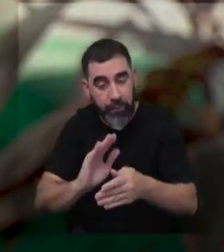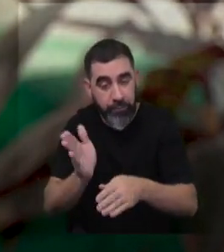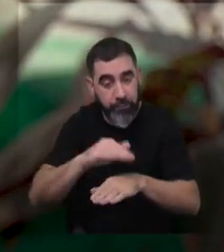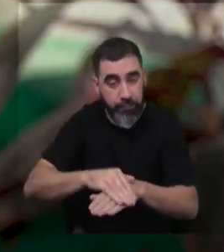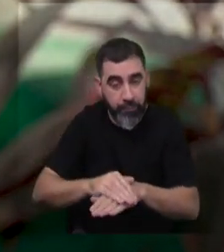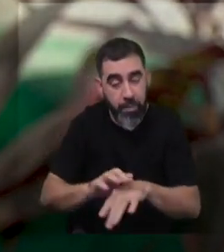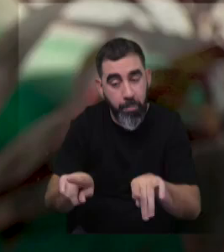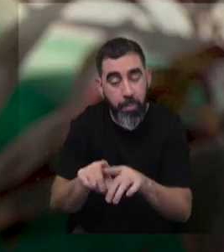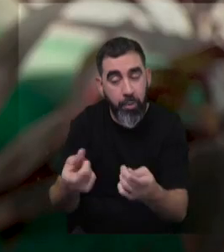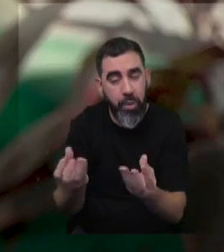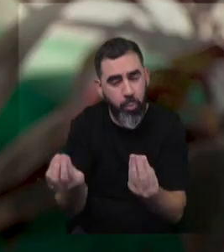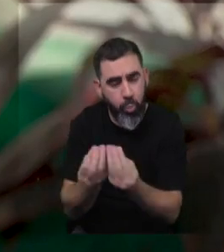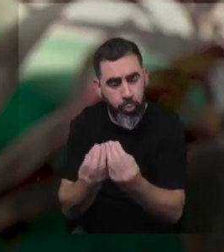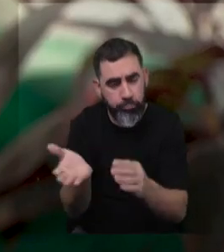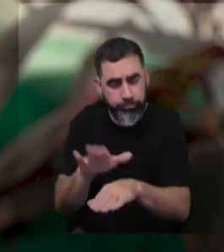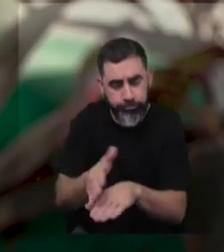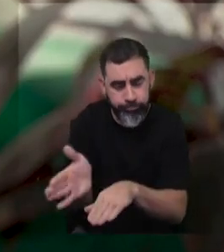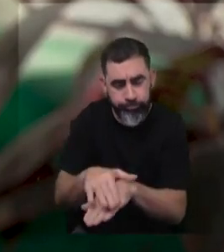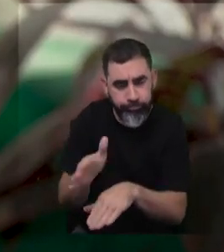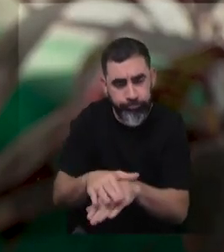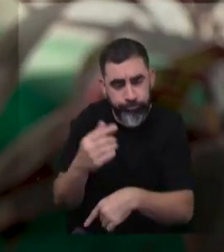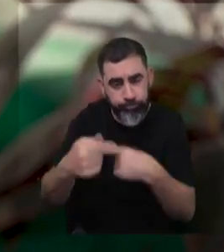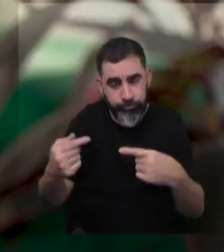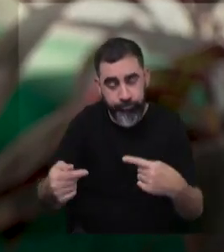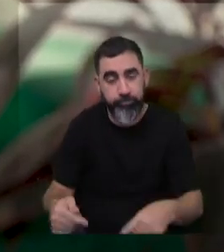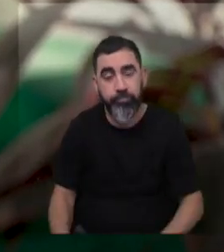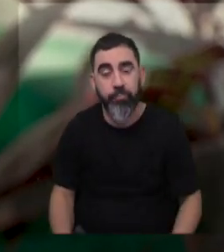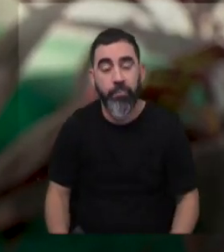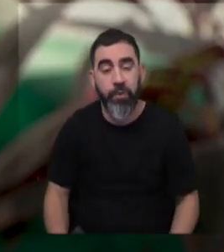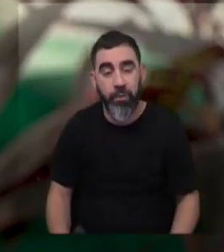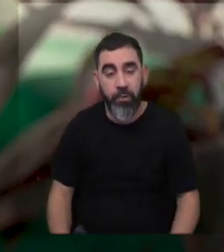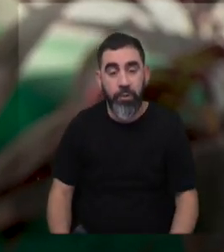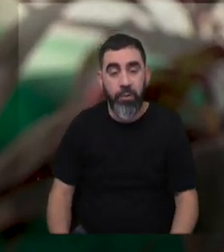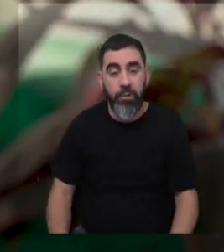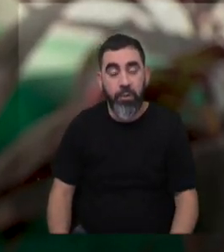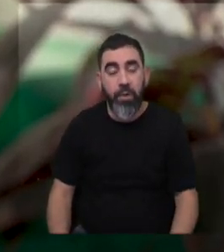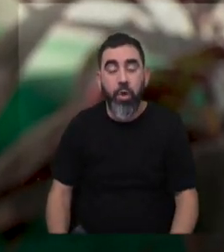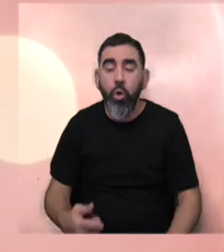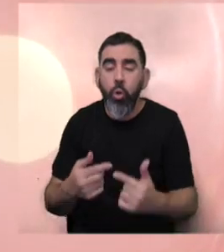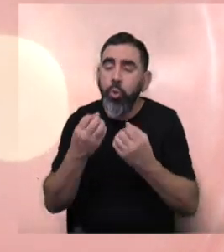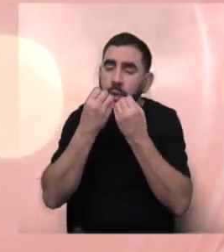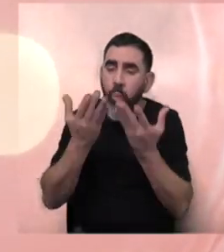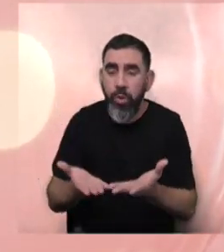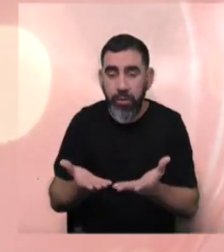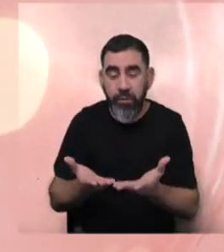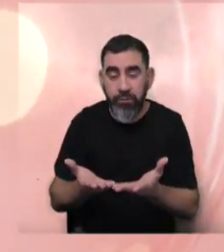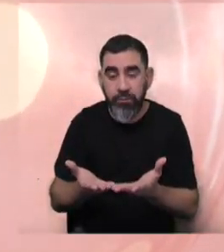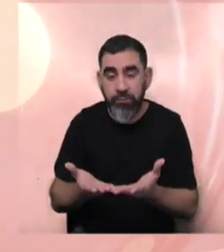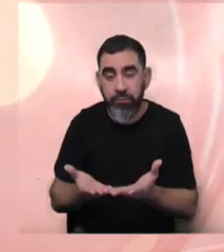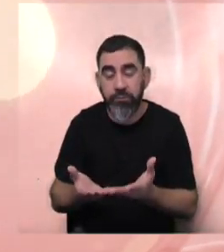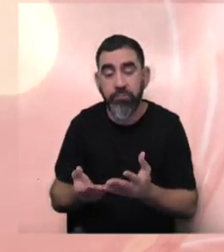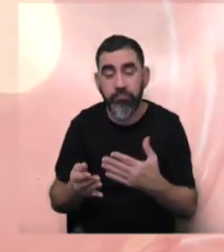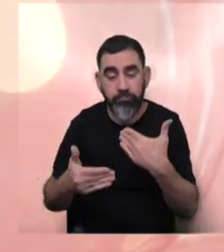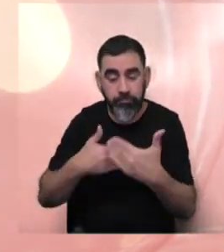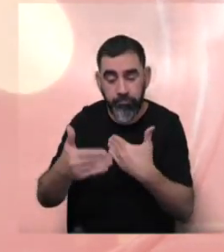paciente necesita muchos injertos de esta membrana amniótica, que tiene una serie de propiedades que no solamente son las mecánicas, o sea,